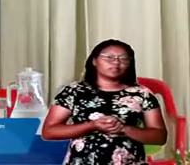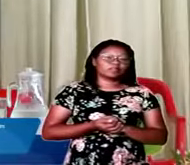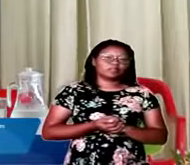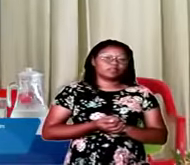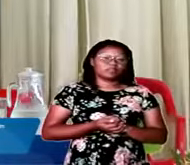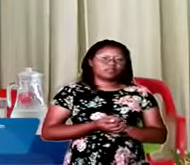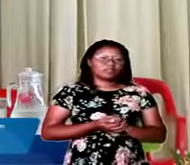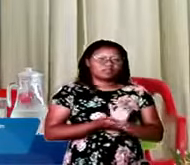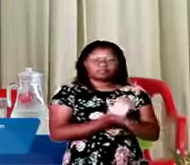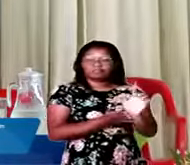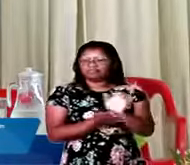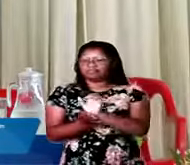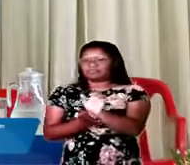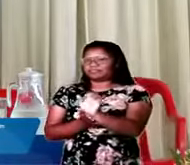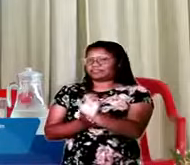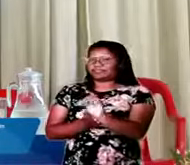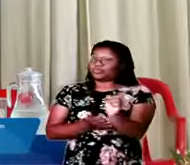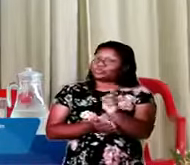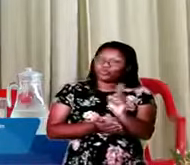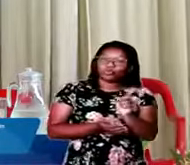racismo.